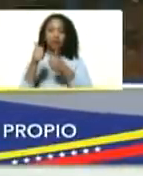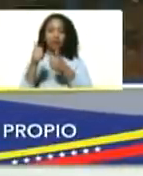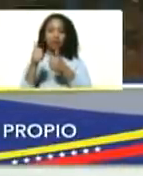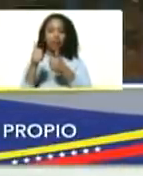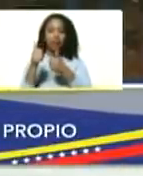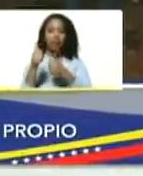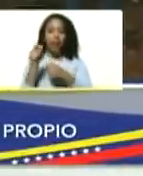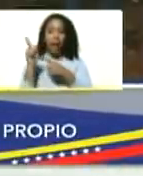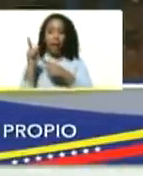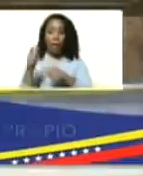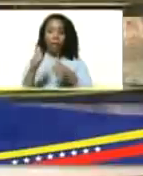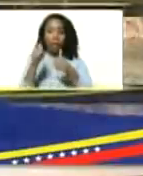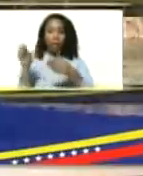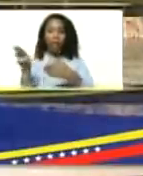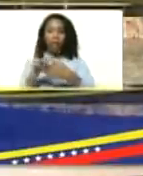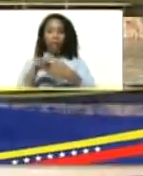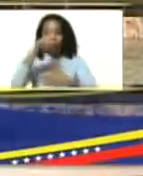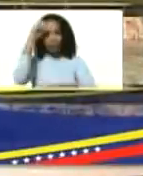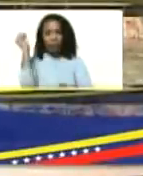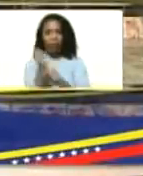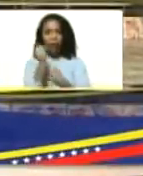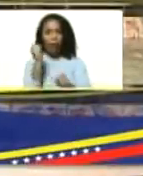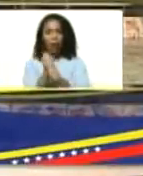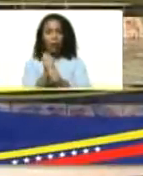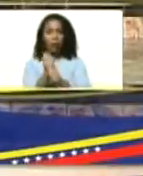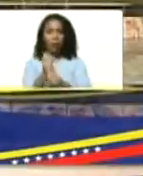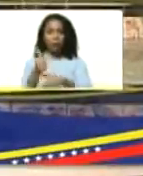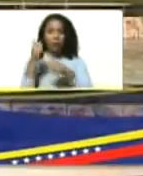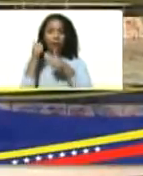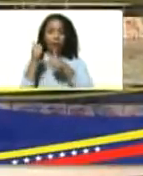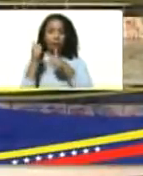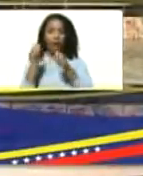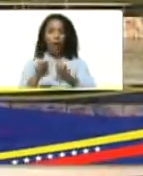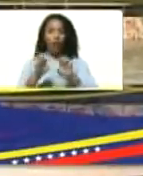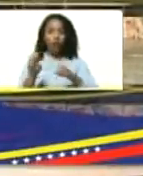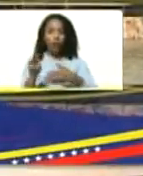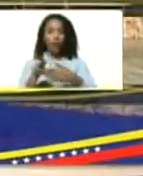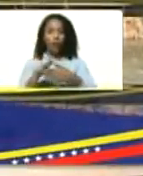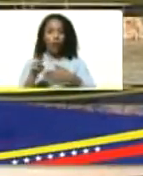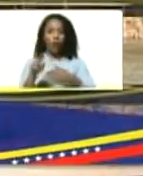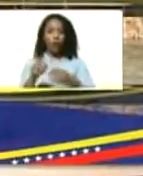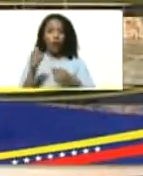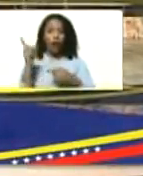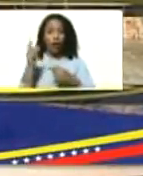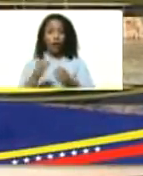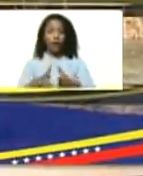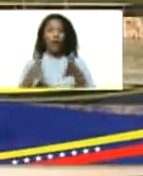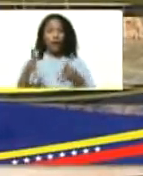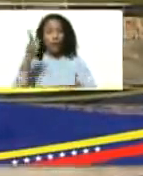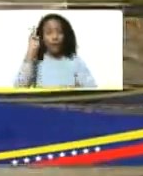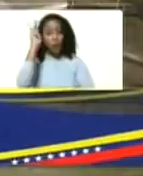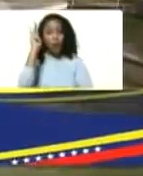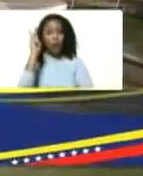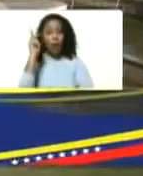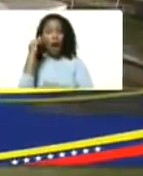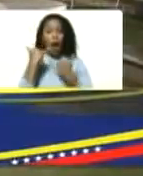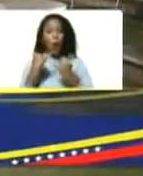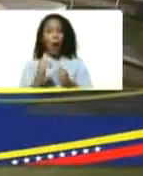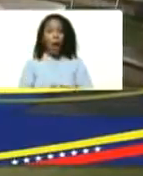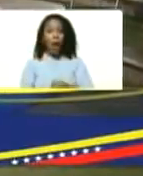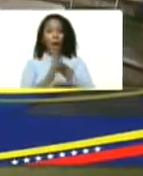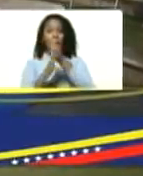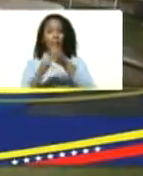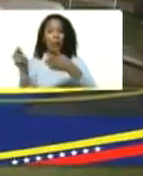piñate tremendo ministro del trabajo tremendo ministro de educación tremendo profesor tremendo líder magisterial